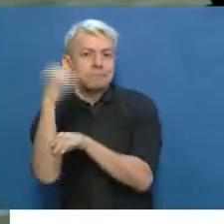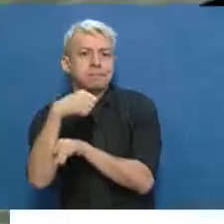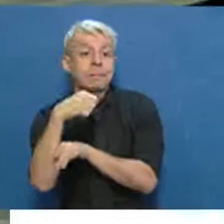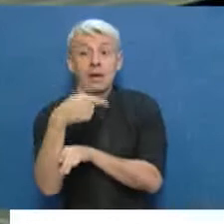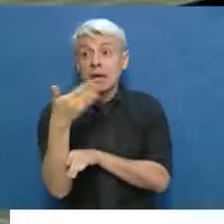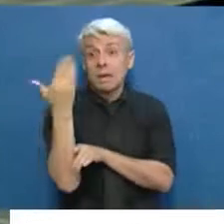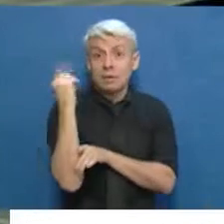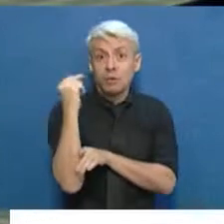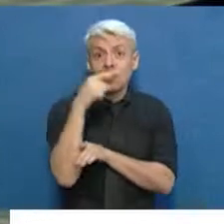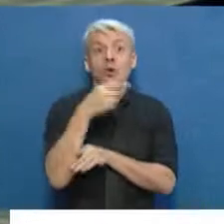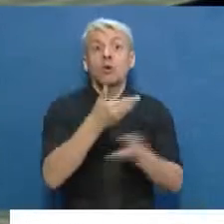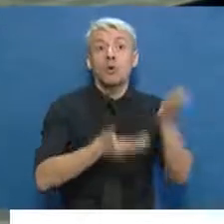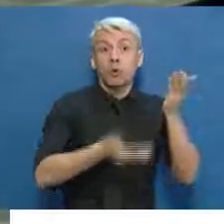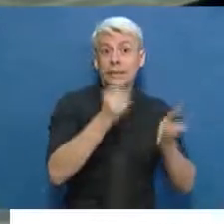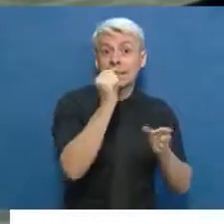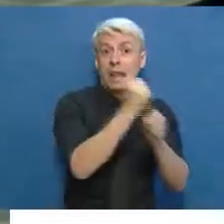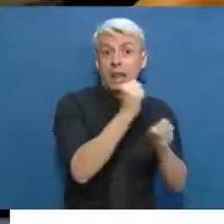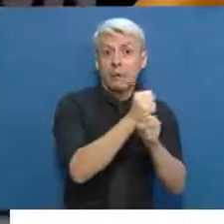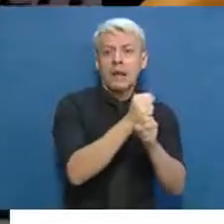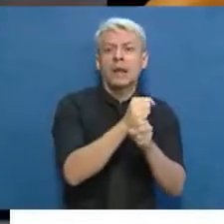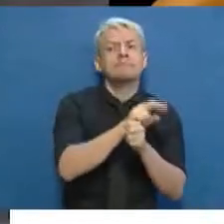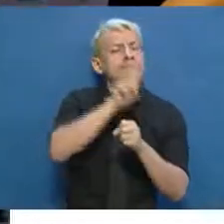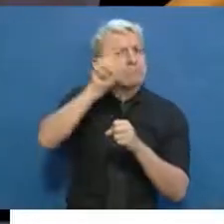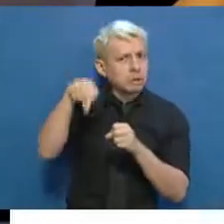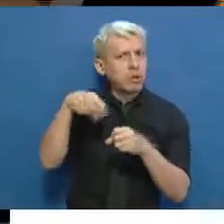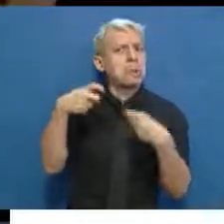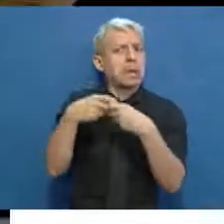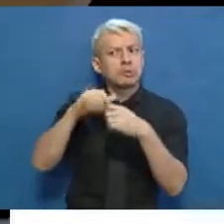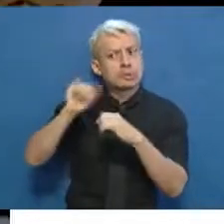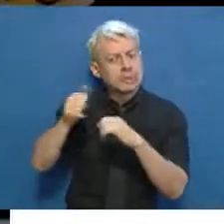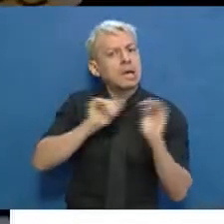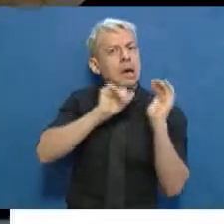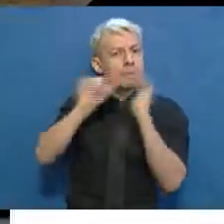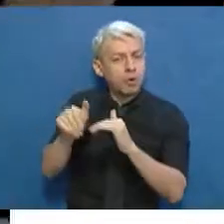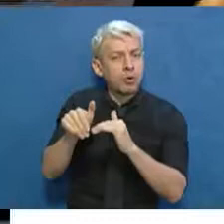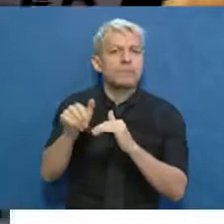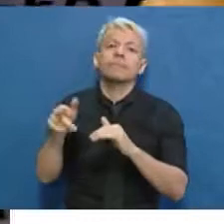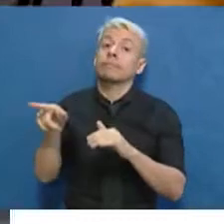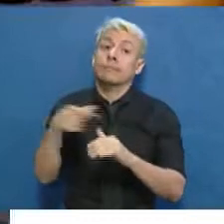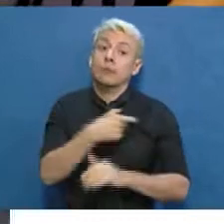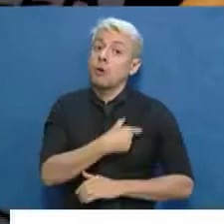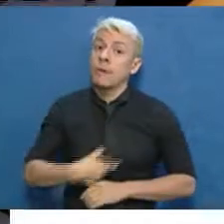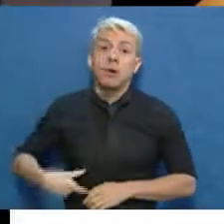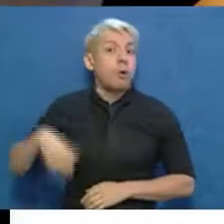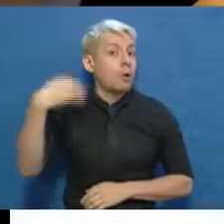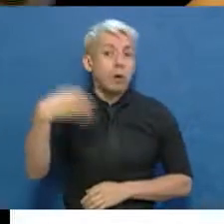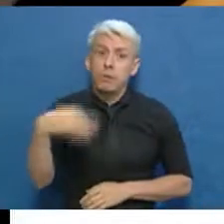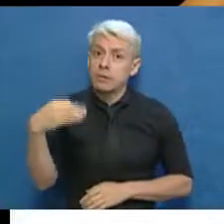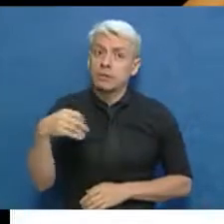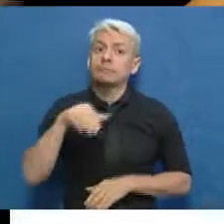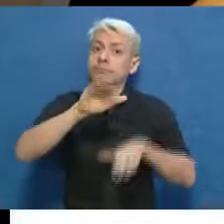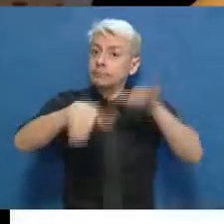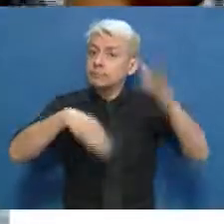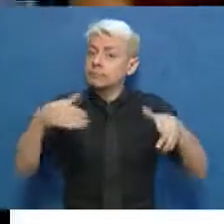días nada más, la justicia laboral le dio la razón a los gremios y en definitiva el gobernador tuvo que convocar a